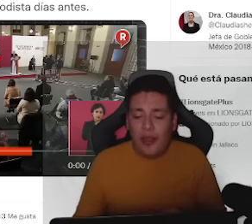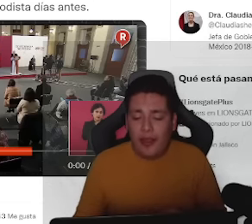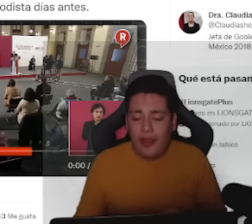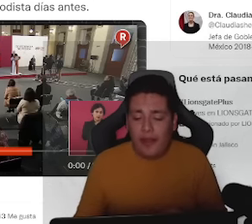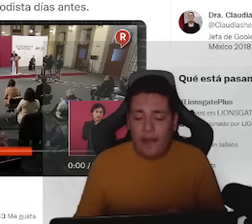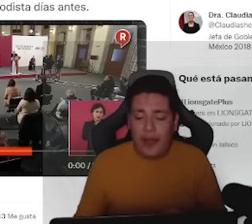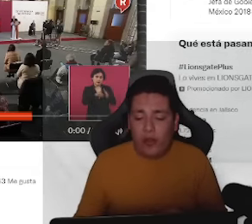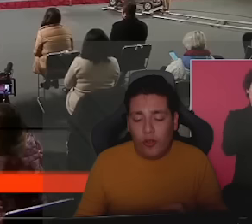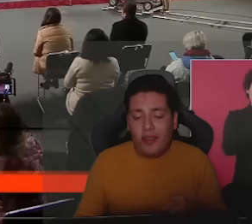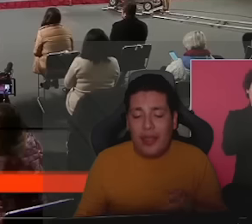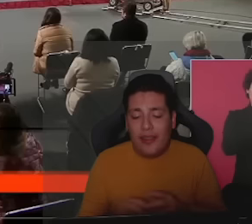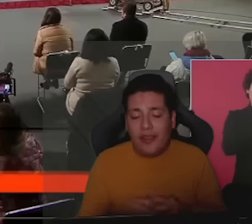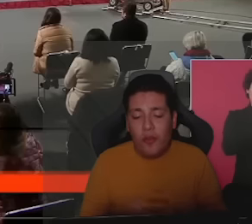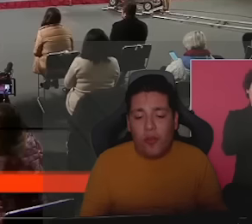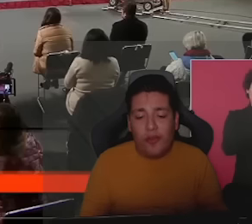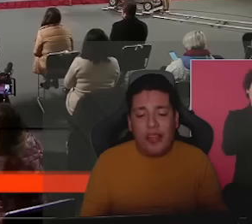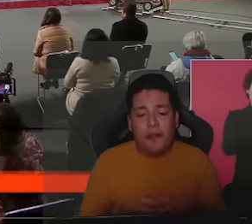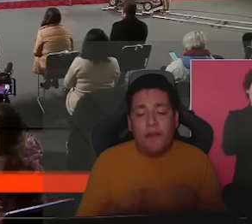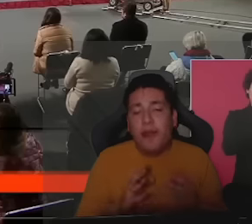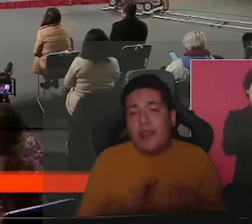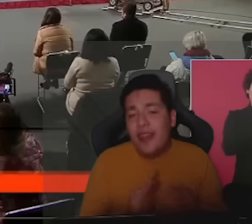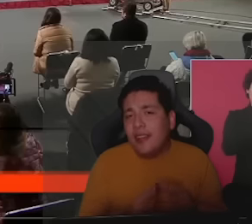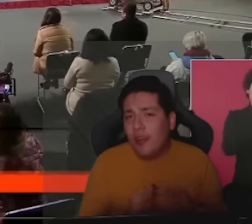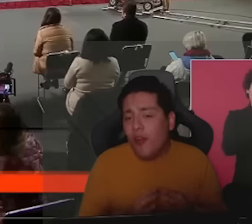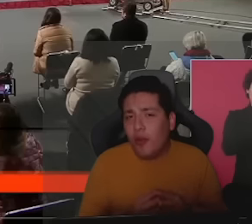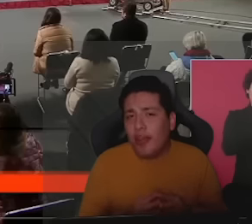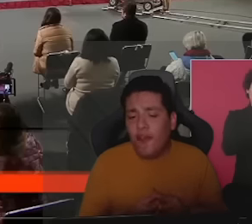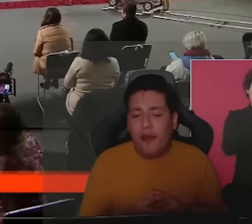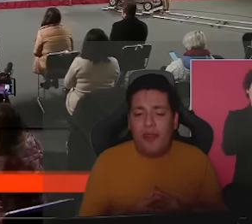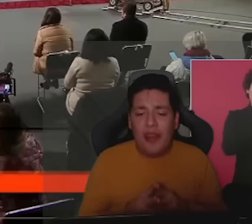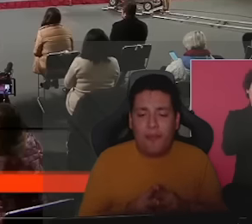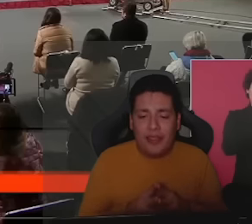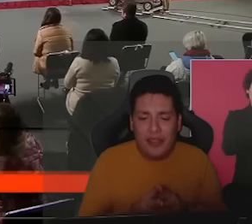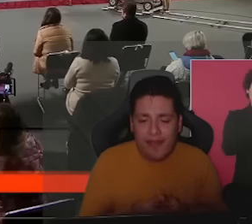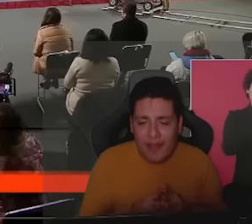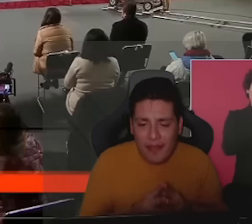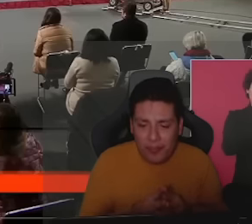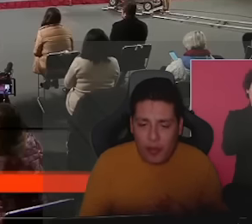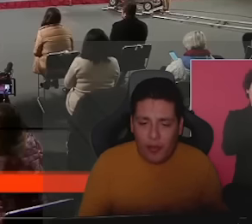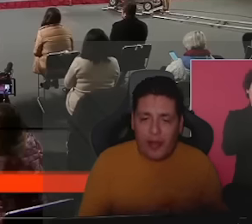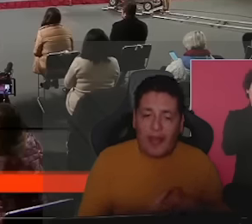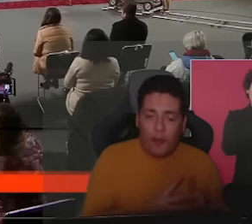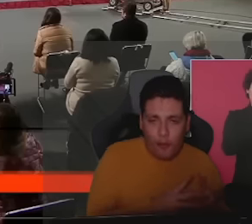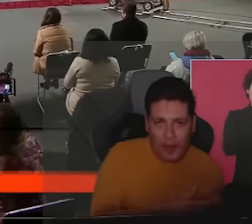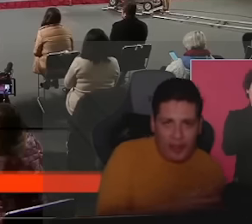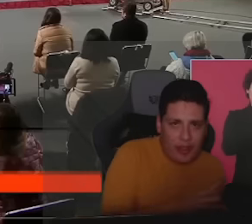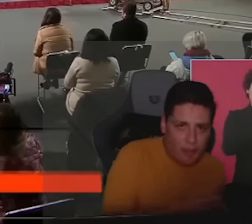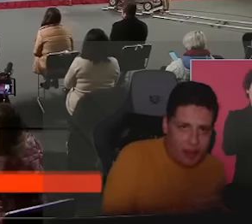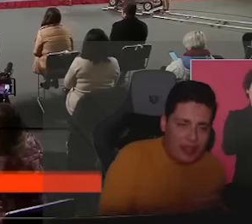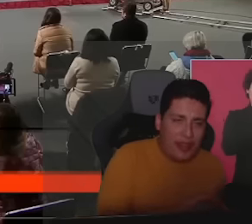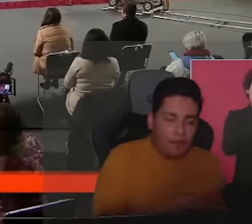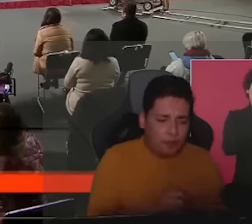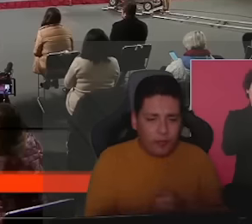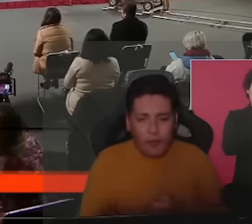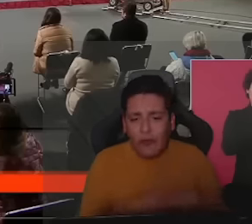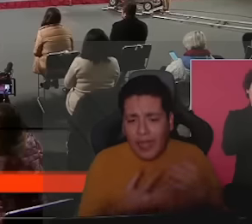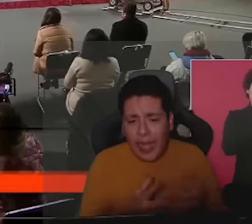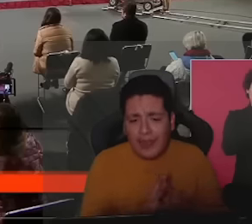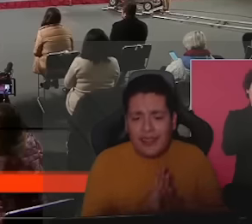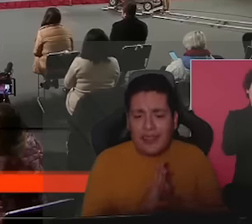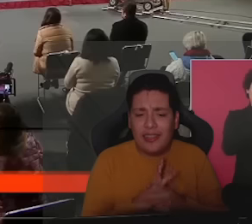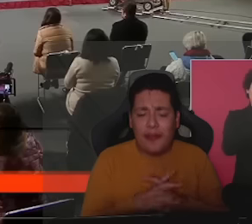actos en contra de Ciro Gómez Leyva Y es que ojo aquí familia el presidente Andrés Manuel en conferencia de prensa